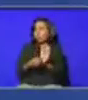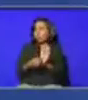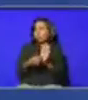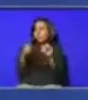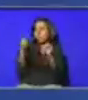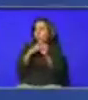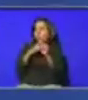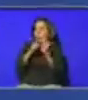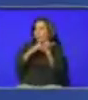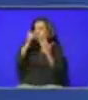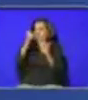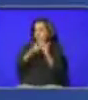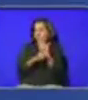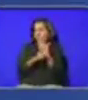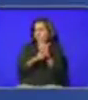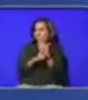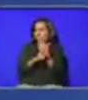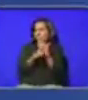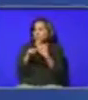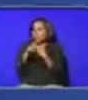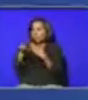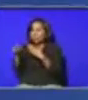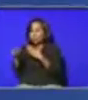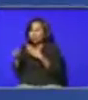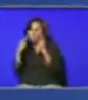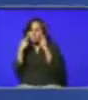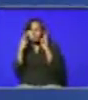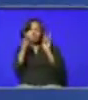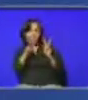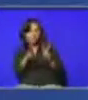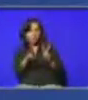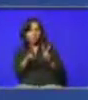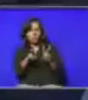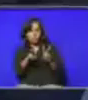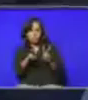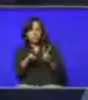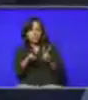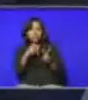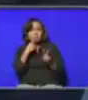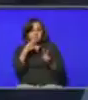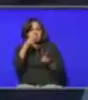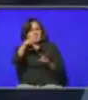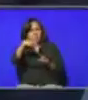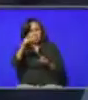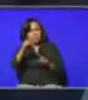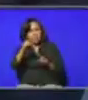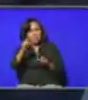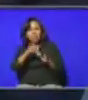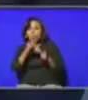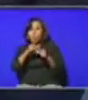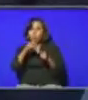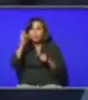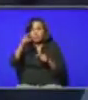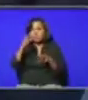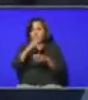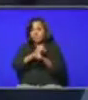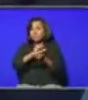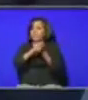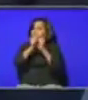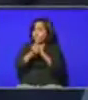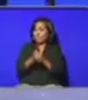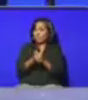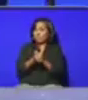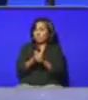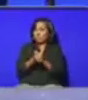el egresado. Ellos nos retroalimentan, se hacen los ajustes, y pensamos que en los procesos que siguen, que sería